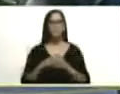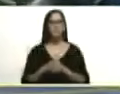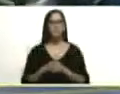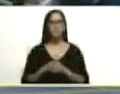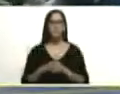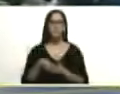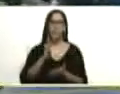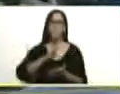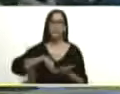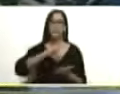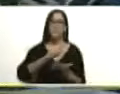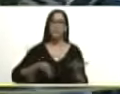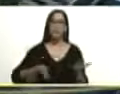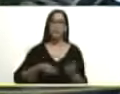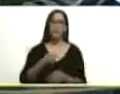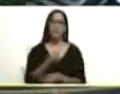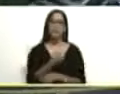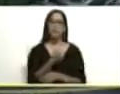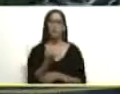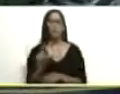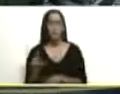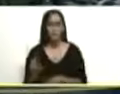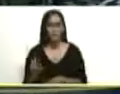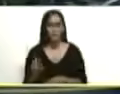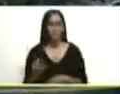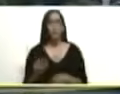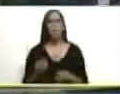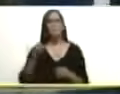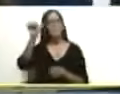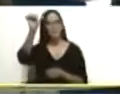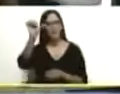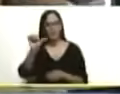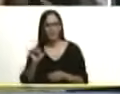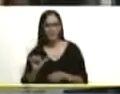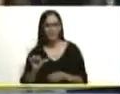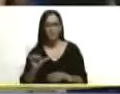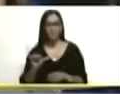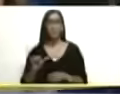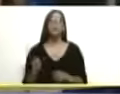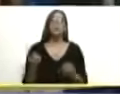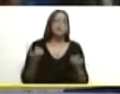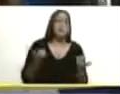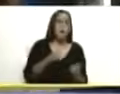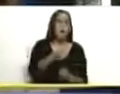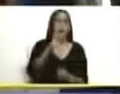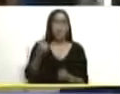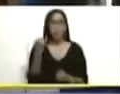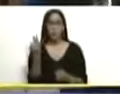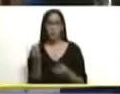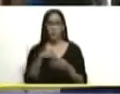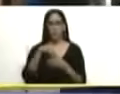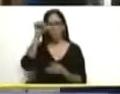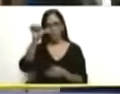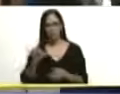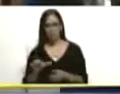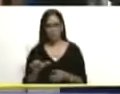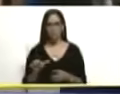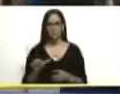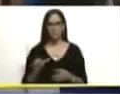Matemáticas, números para el análisis. Y si a cada número le metemos el análisis